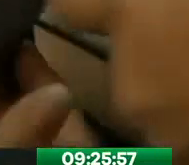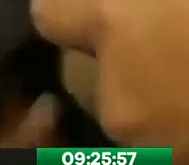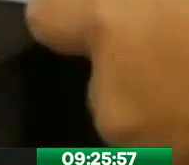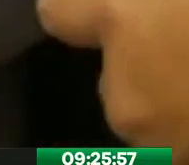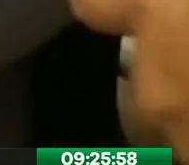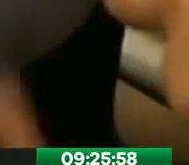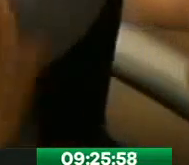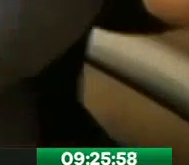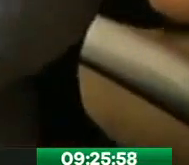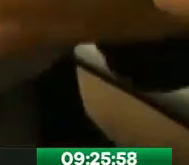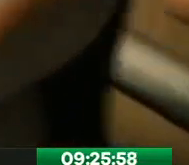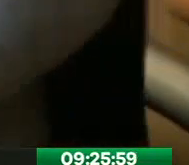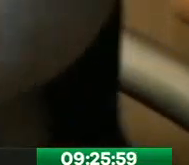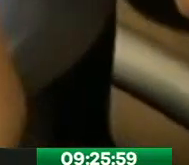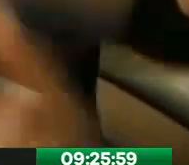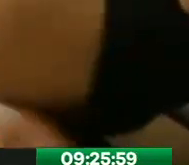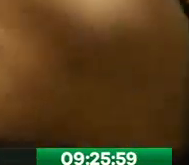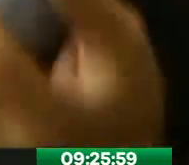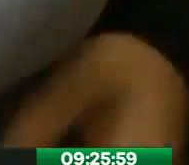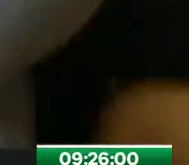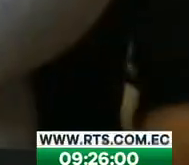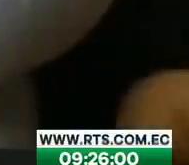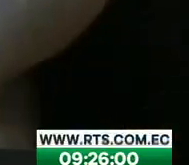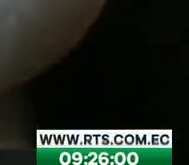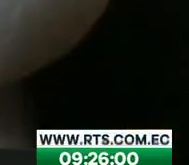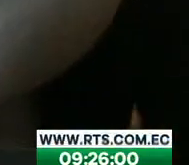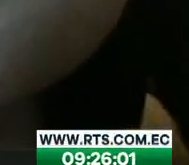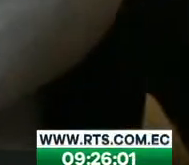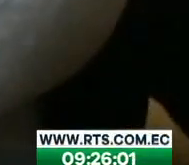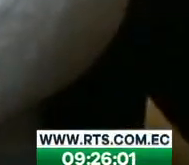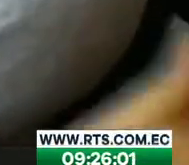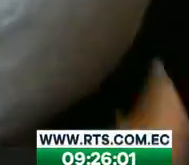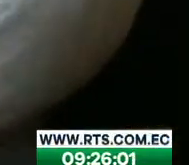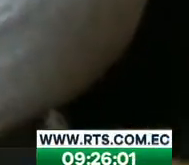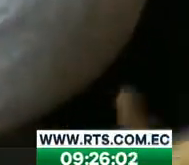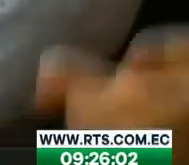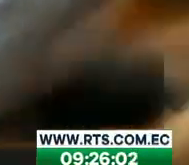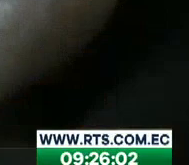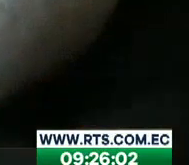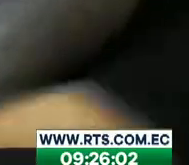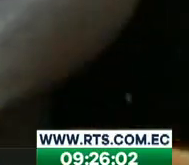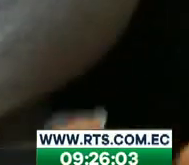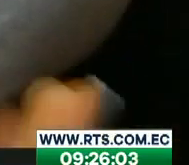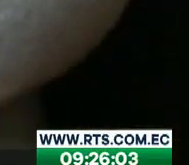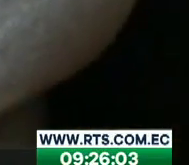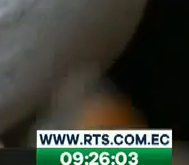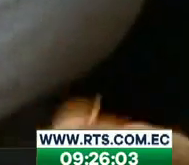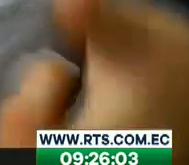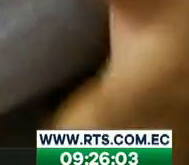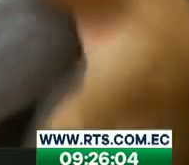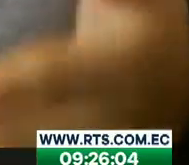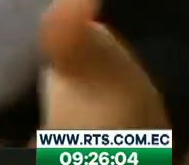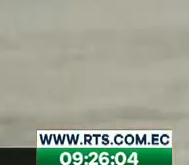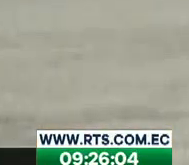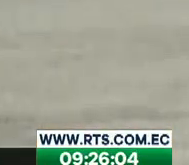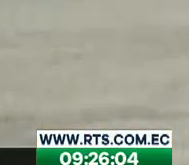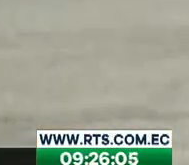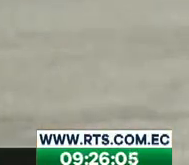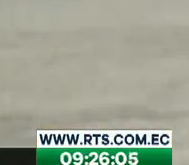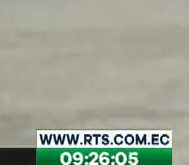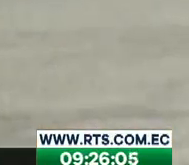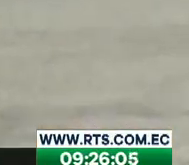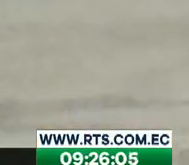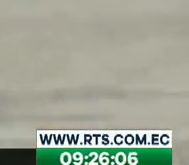nos revisaron todo, o sea, nuestras partes, nos tocaban hasta los pies, en medio de nuestras piernas, todo. Se nos